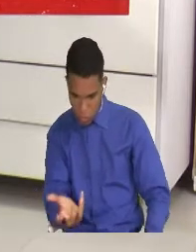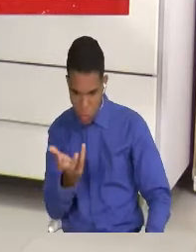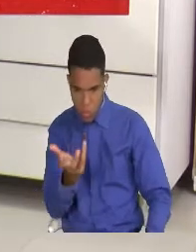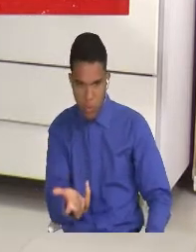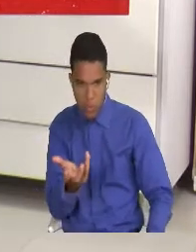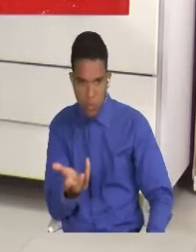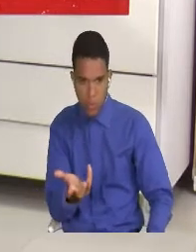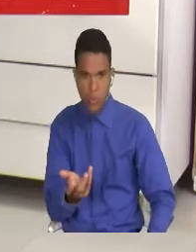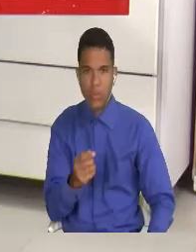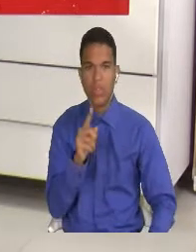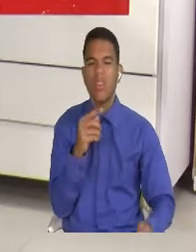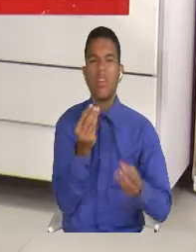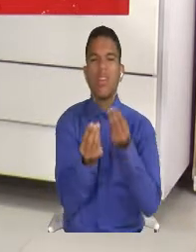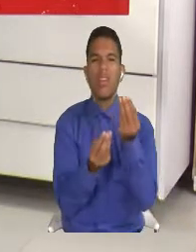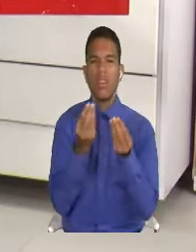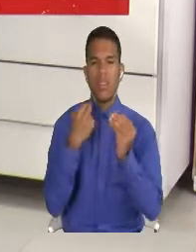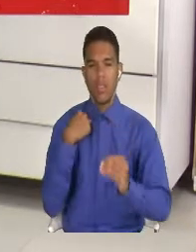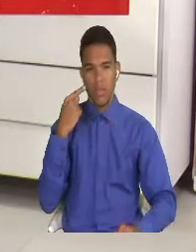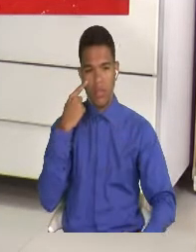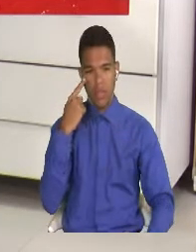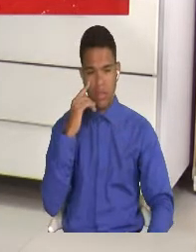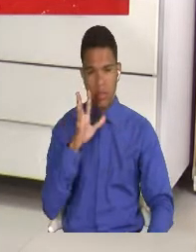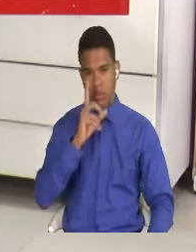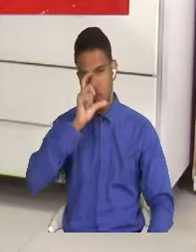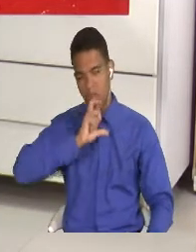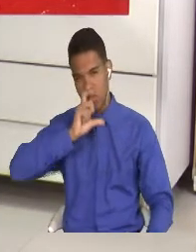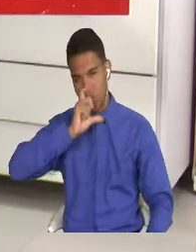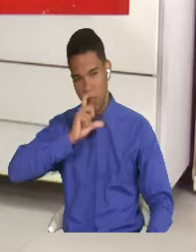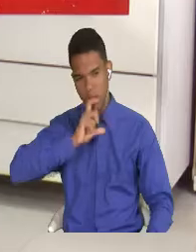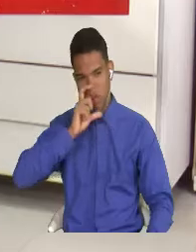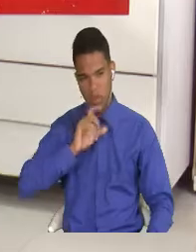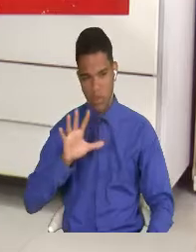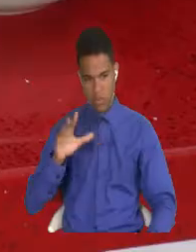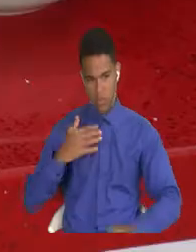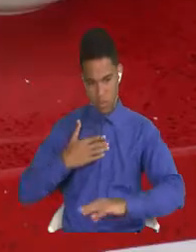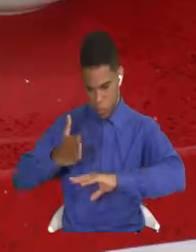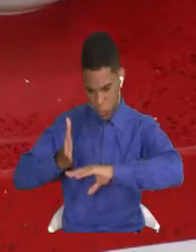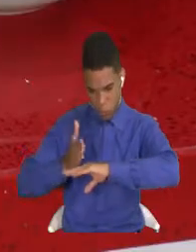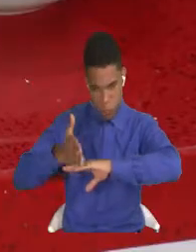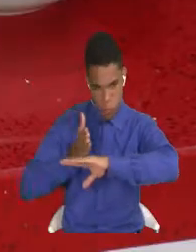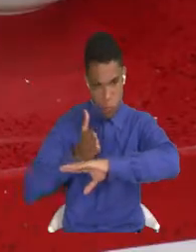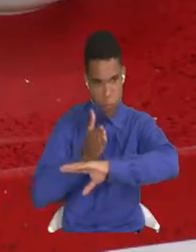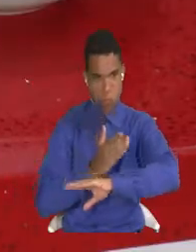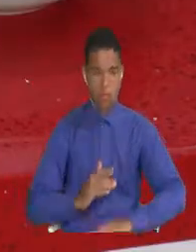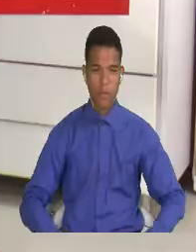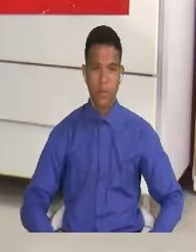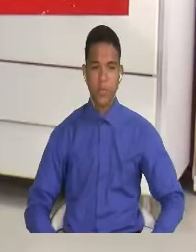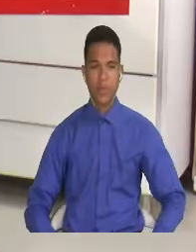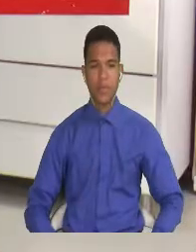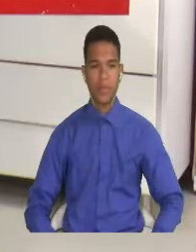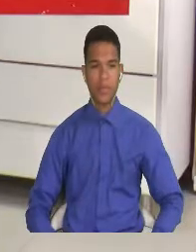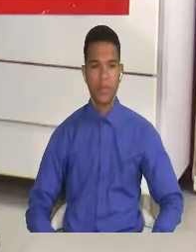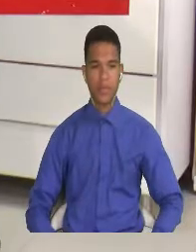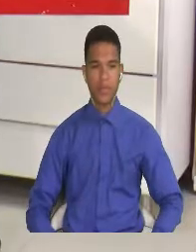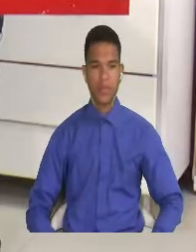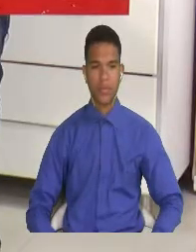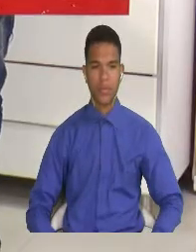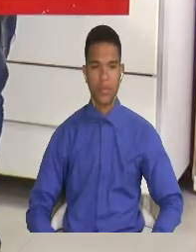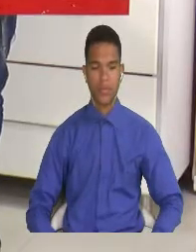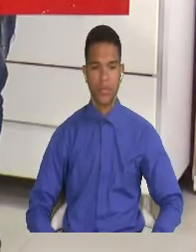Rochi? Vamos a coger un pedito de tocineta y la vamos a triturar. Ajá. ¿Sí? No sé, para hacer nuestra